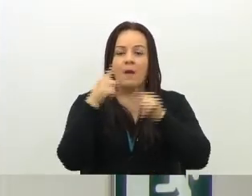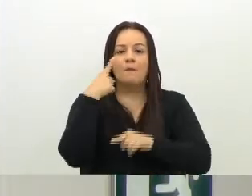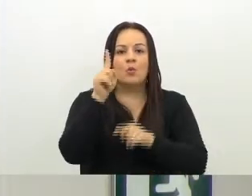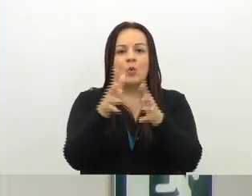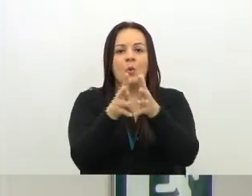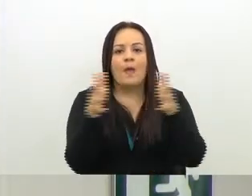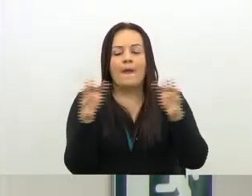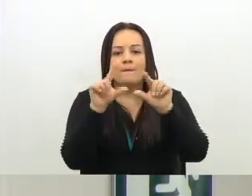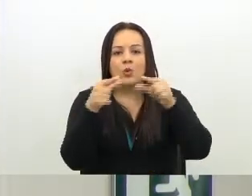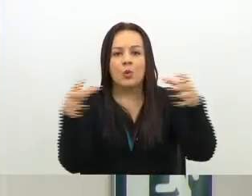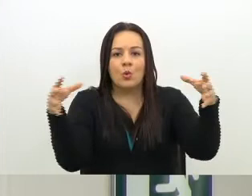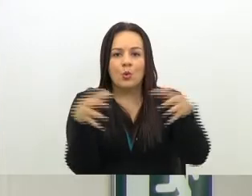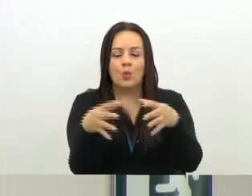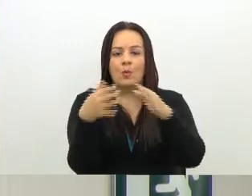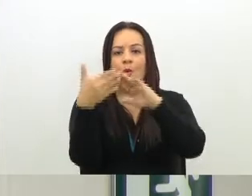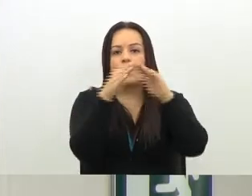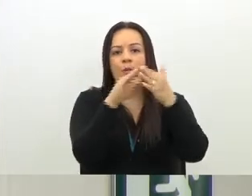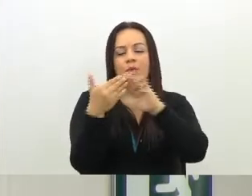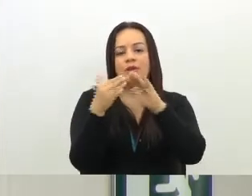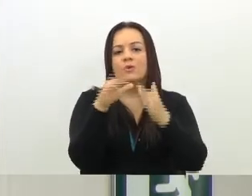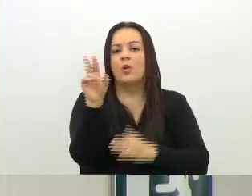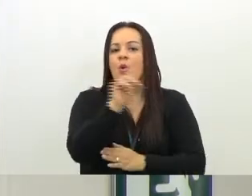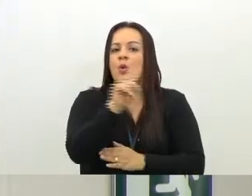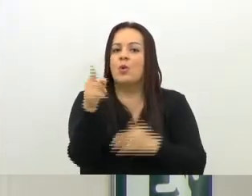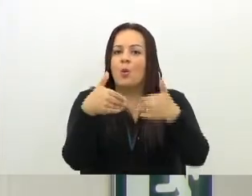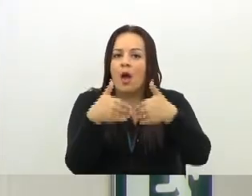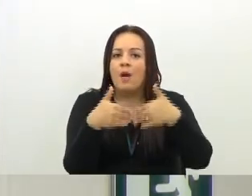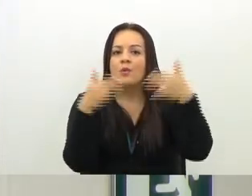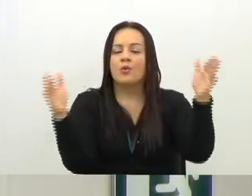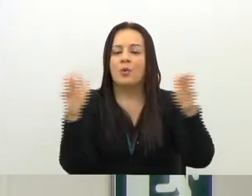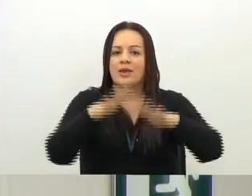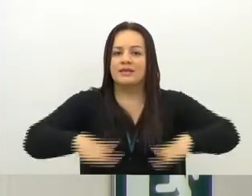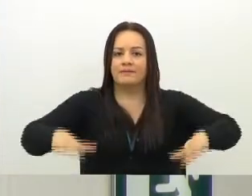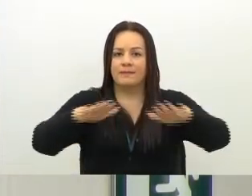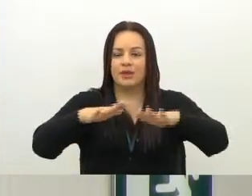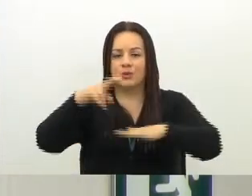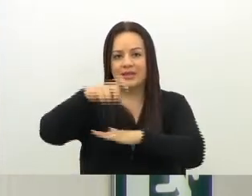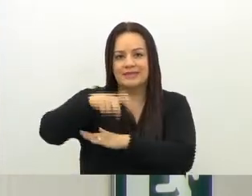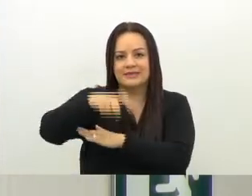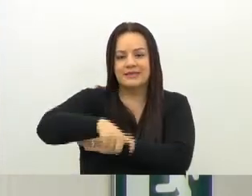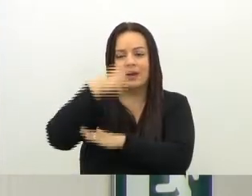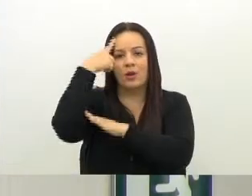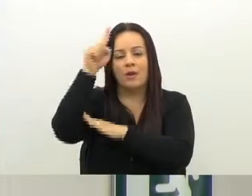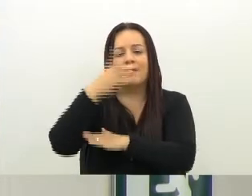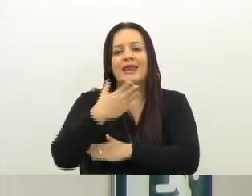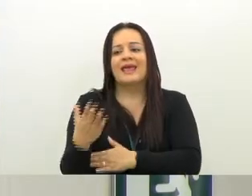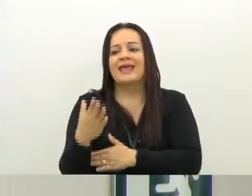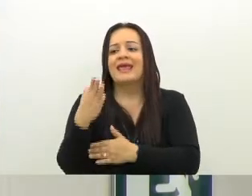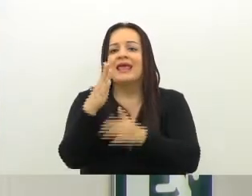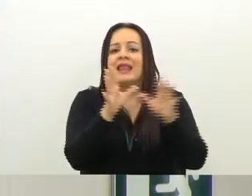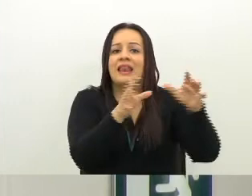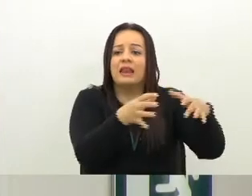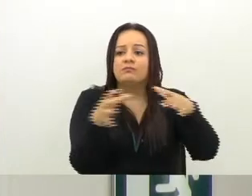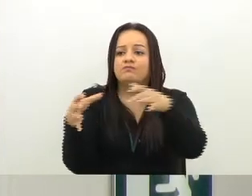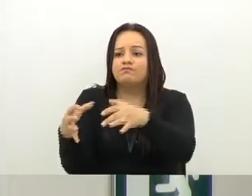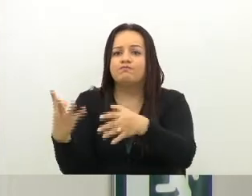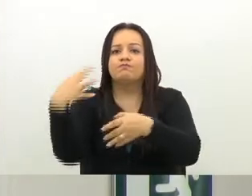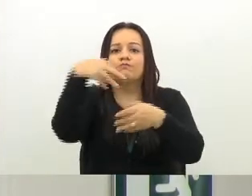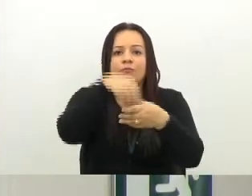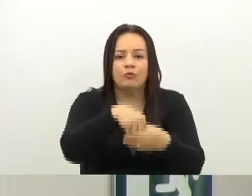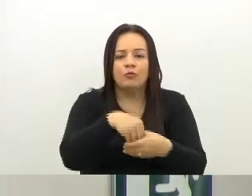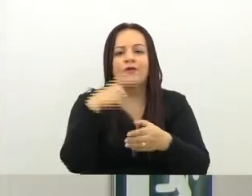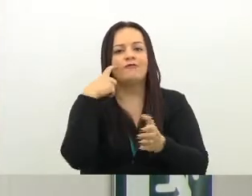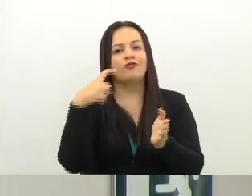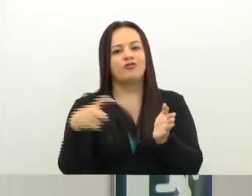amplio grupo de la población no abrió los espacios necesarios para que las partes involucradas reconocieran